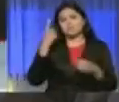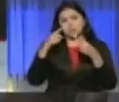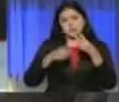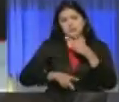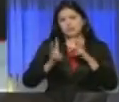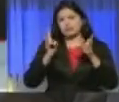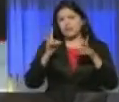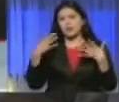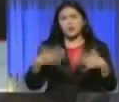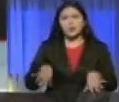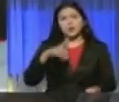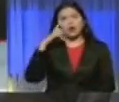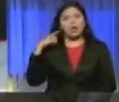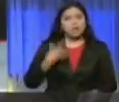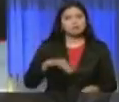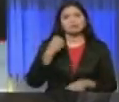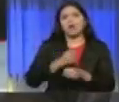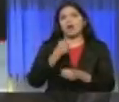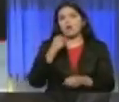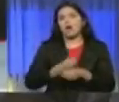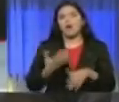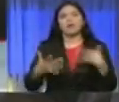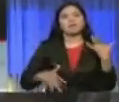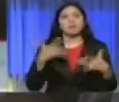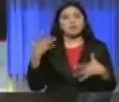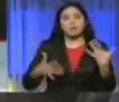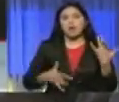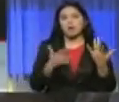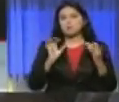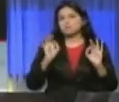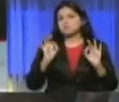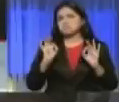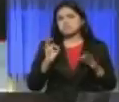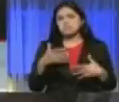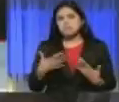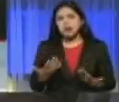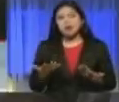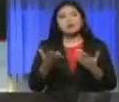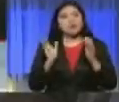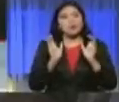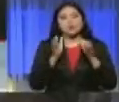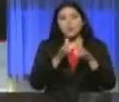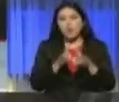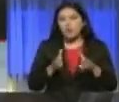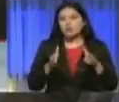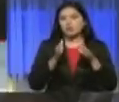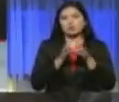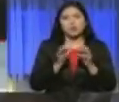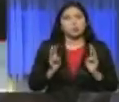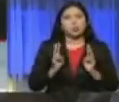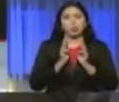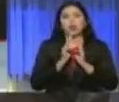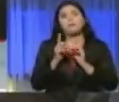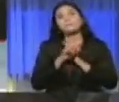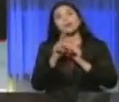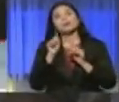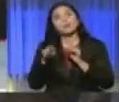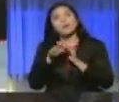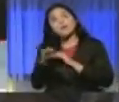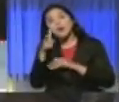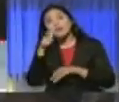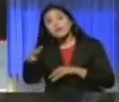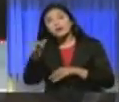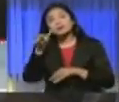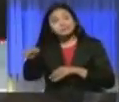2 días intensos de trabajo, tuvimos actividades propiamente de reuniones, como tuvimos actividades también de campo. Se visitaron